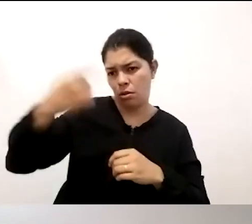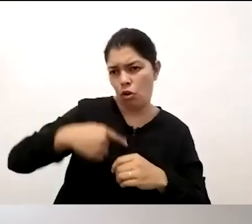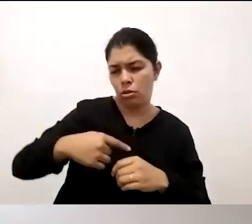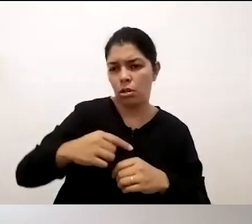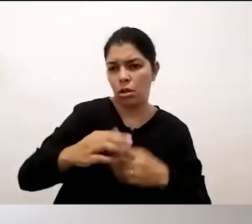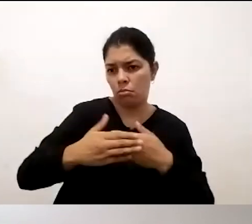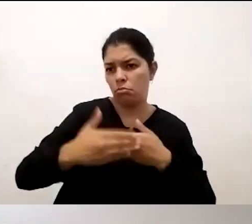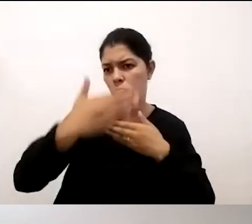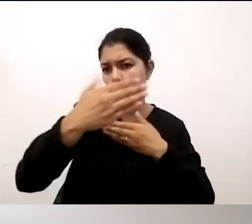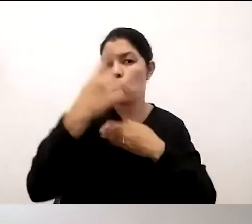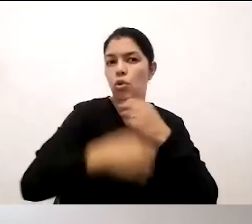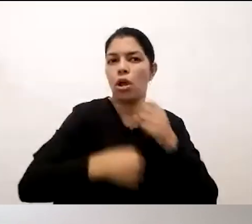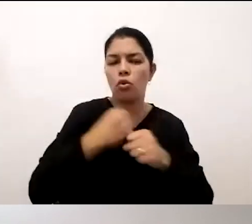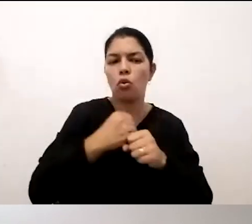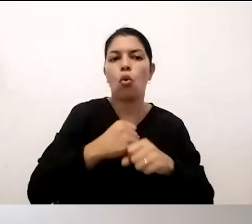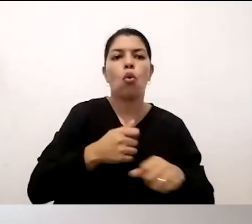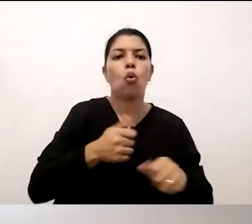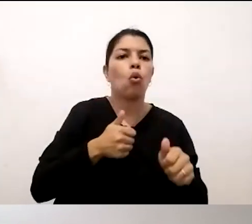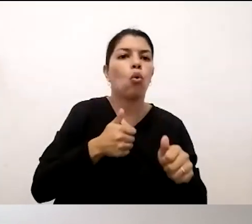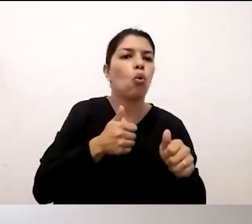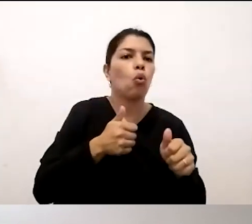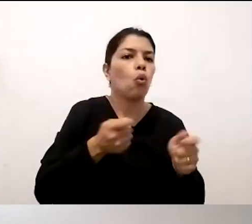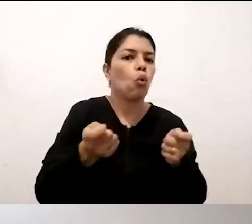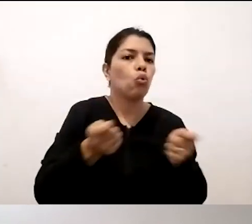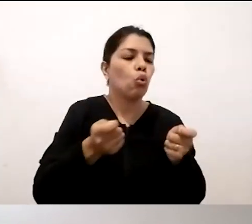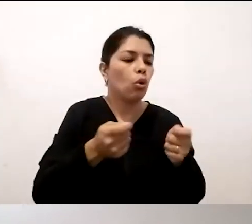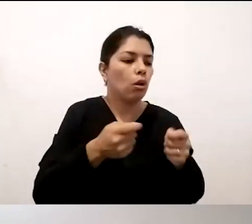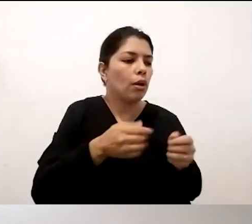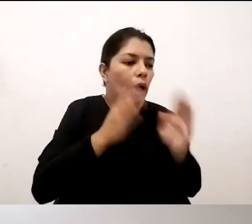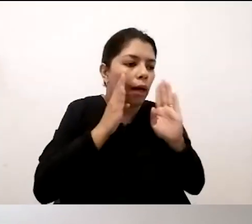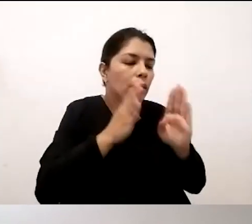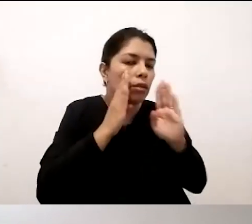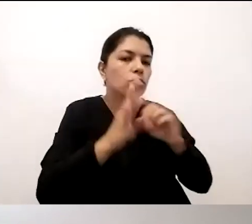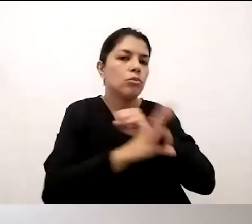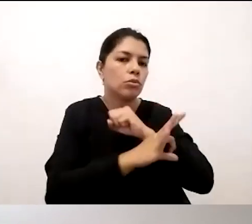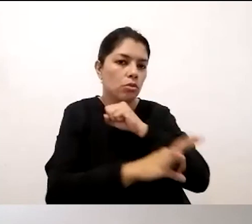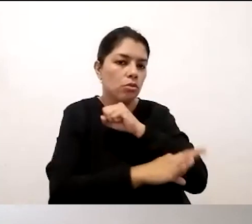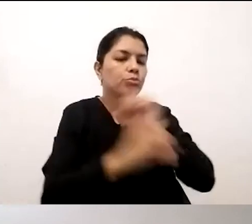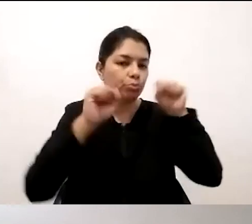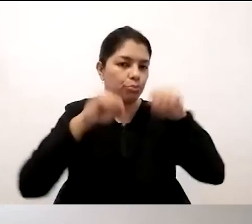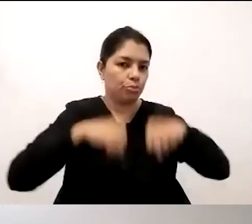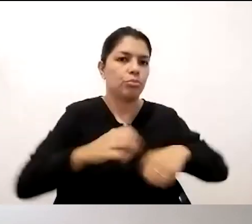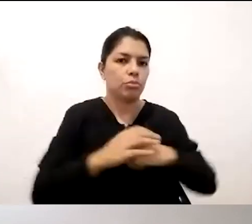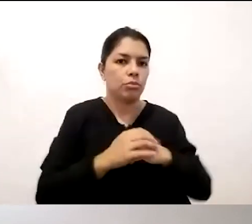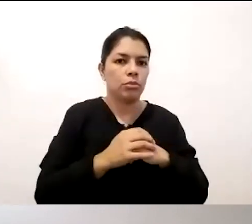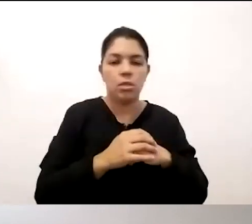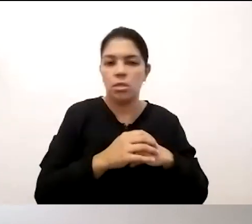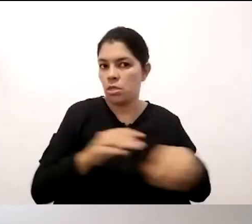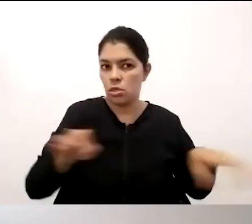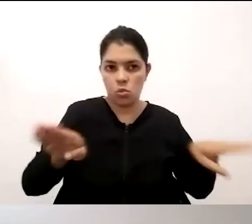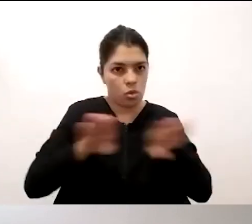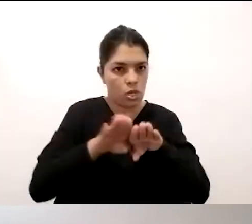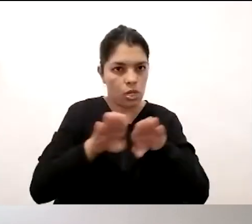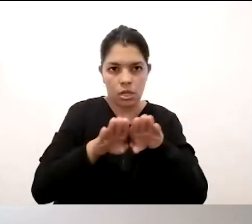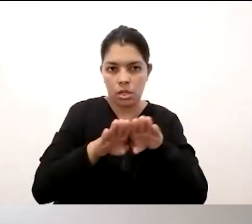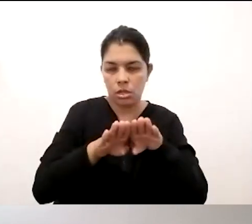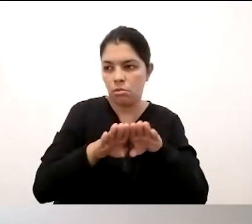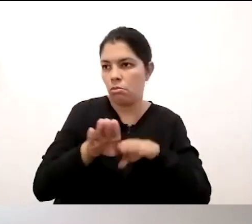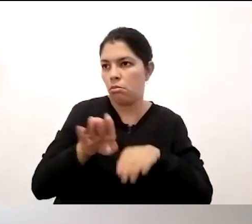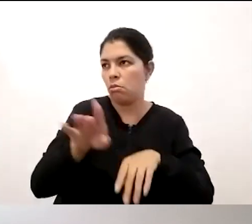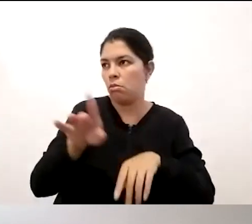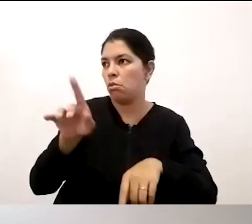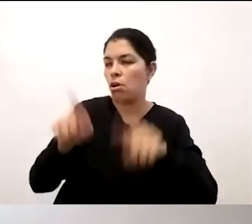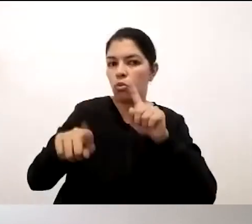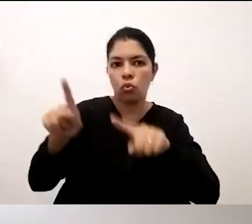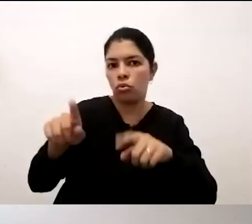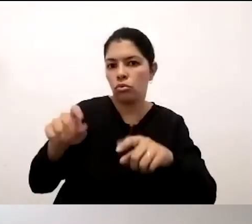para un control y seguimiento y atención psicológica. Lo mismo sucede para las personas que han sido víctimas de violencia